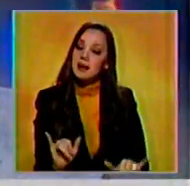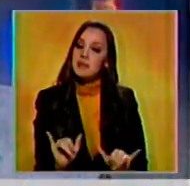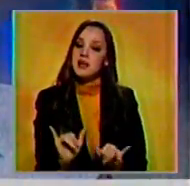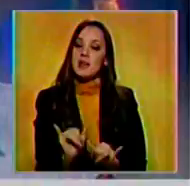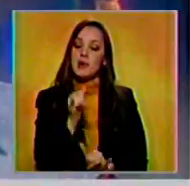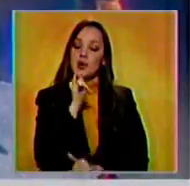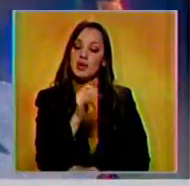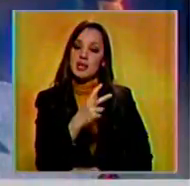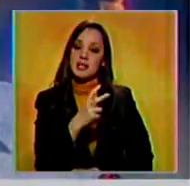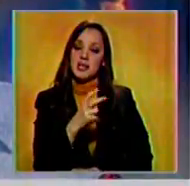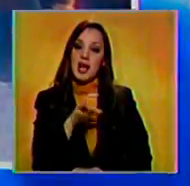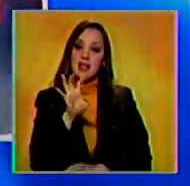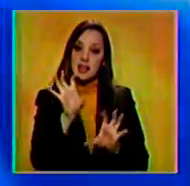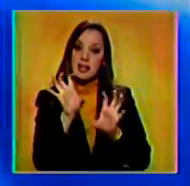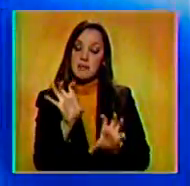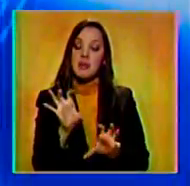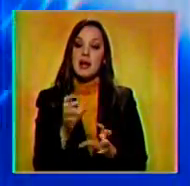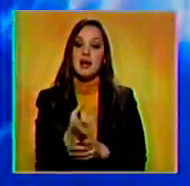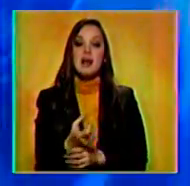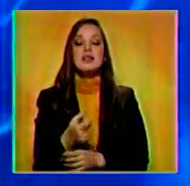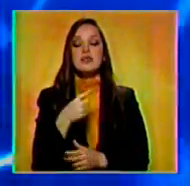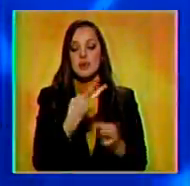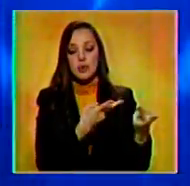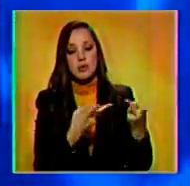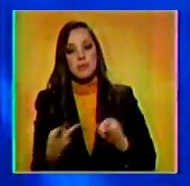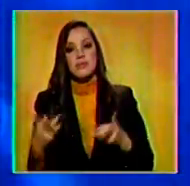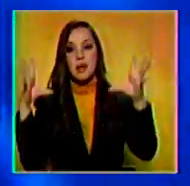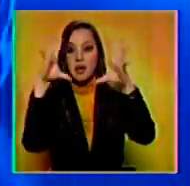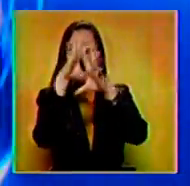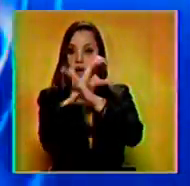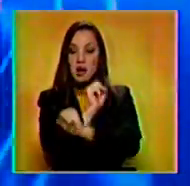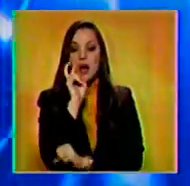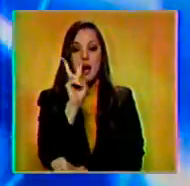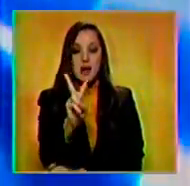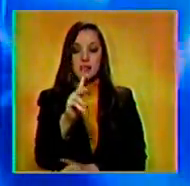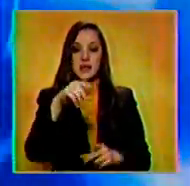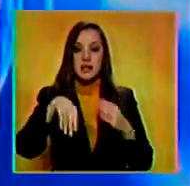del entretenimiento. Yo soy Federica Guzmán y los invito como siempre a que me acompañen esta noche aquí en Estrenos y Estrellas.